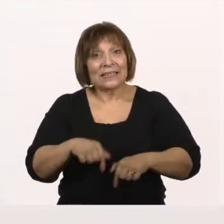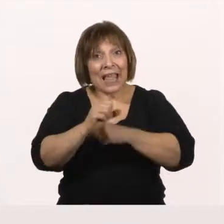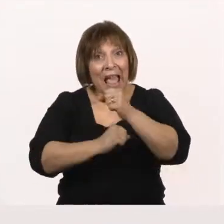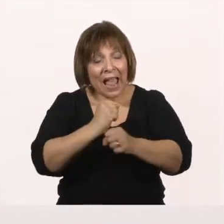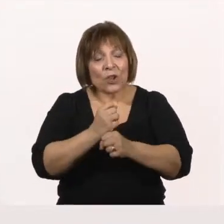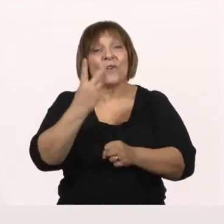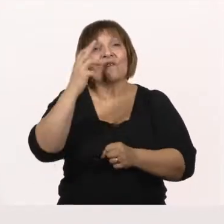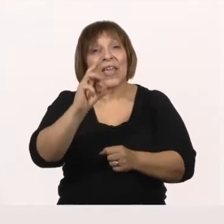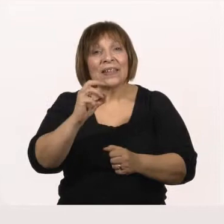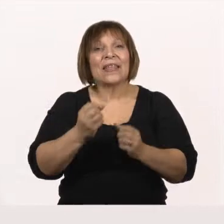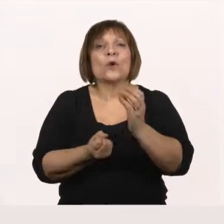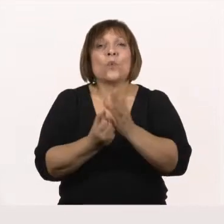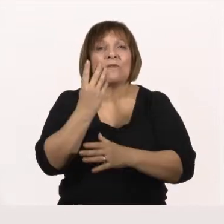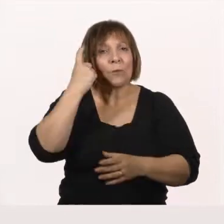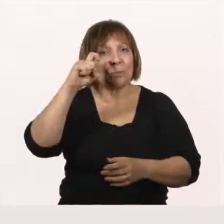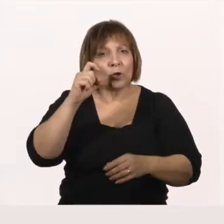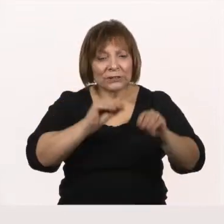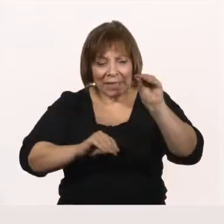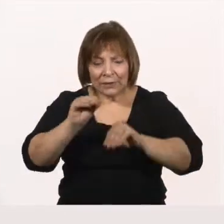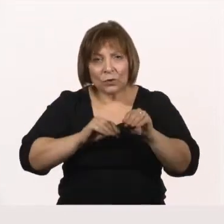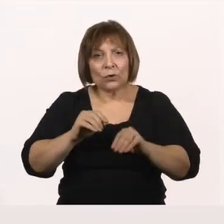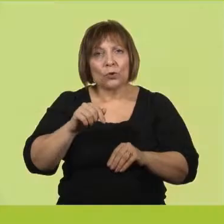año financiaremos 20 nuevos proyectos rurales.